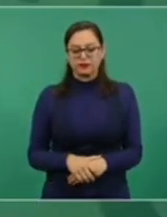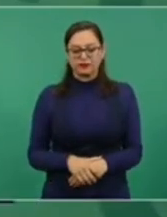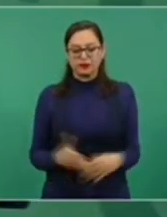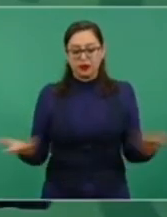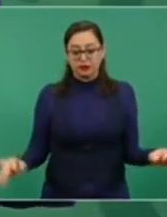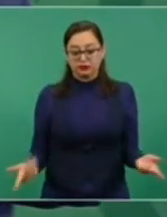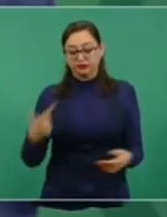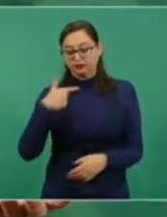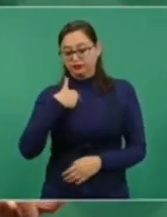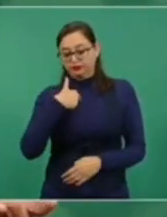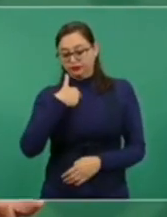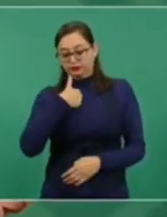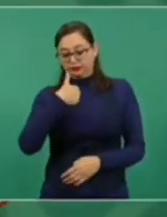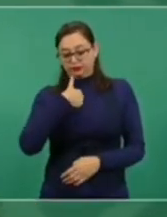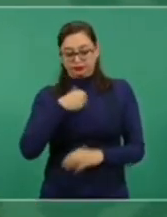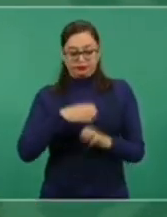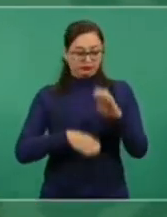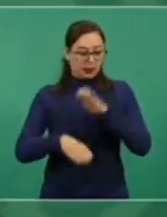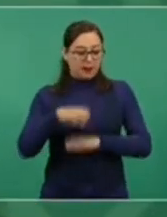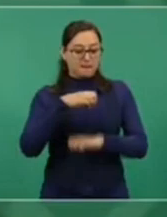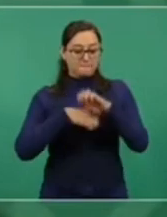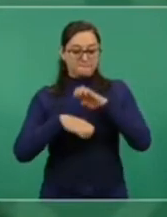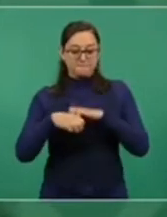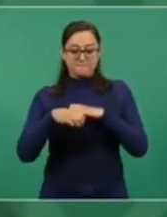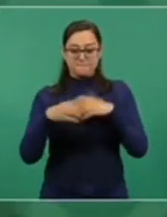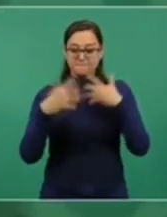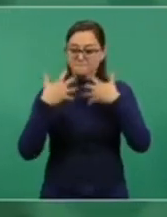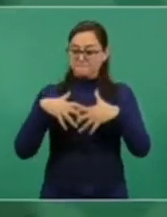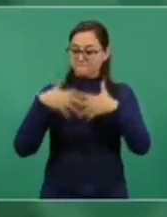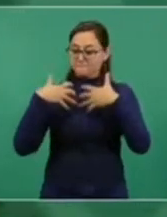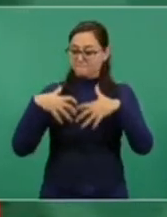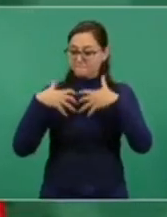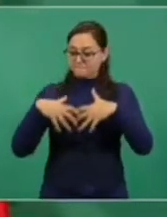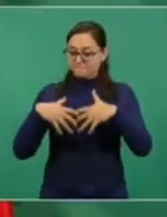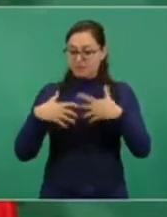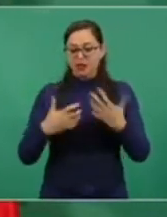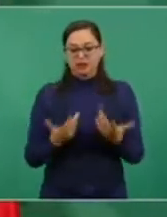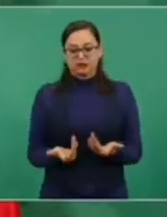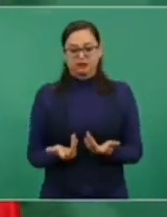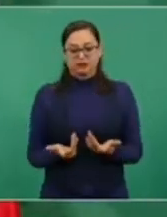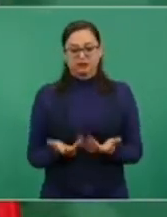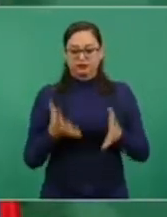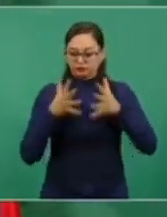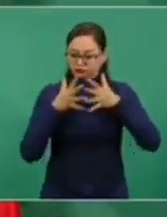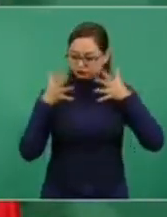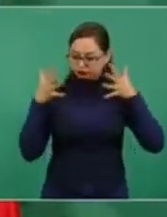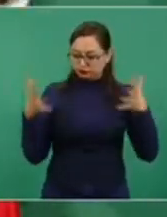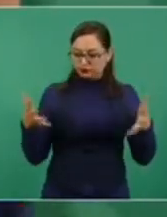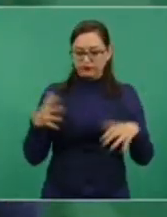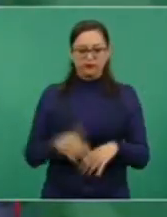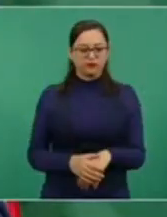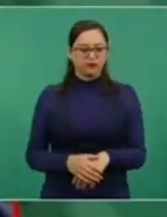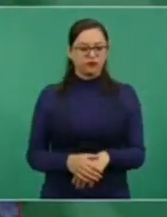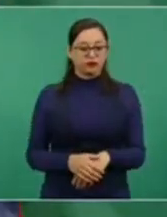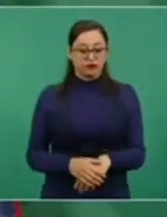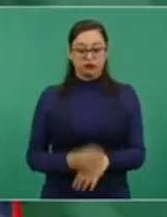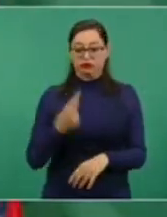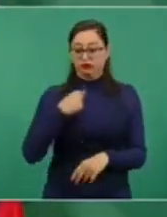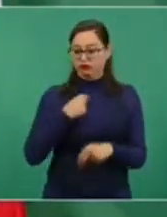empresario, que soy comerciante